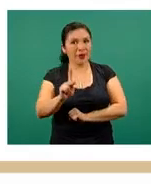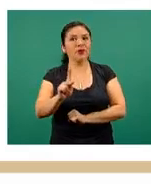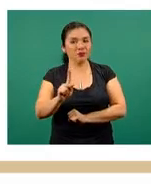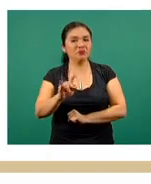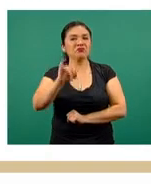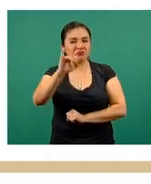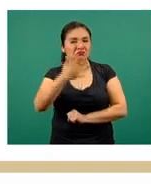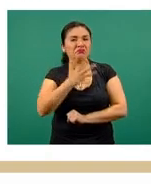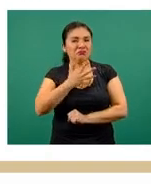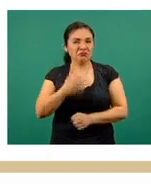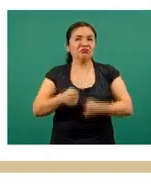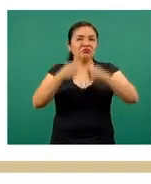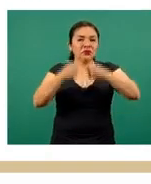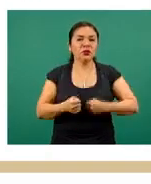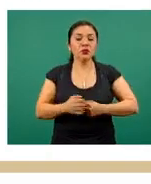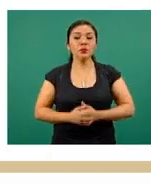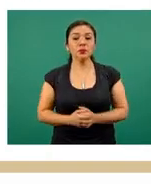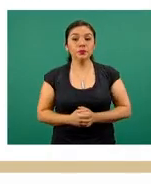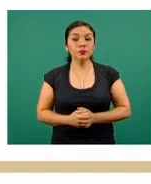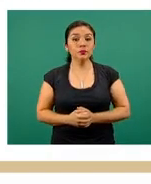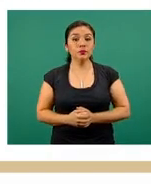seguro con una...